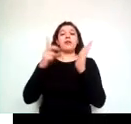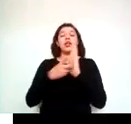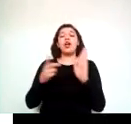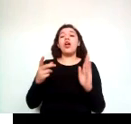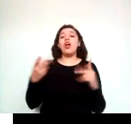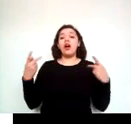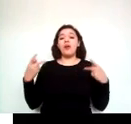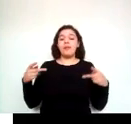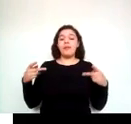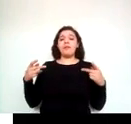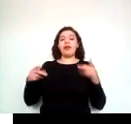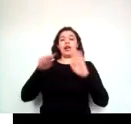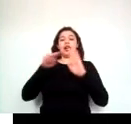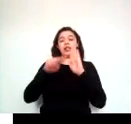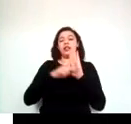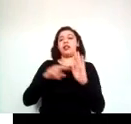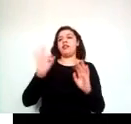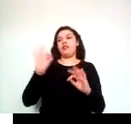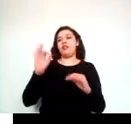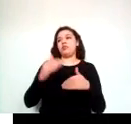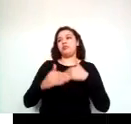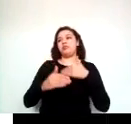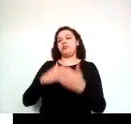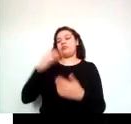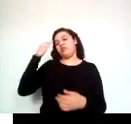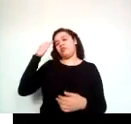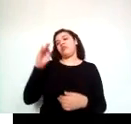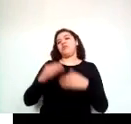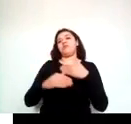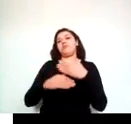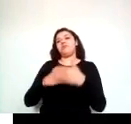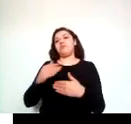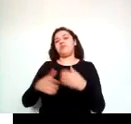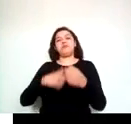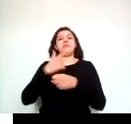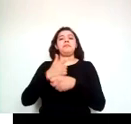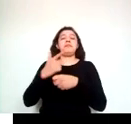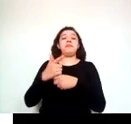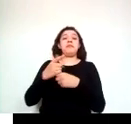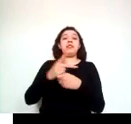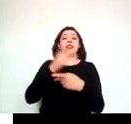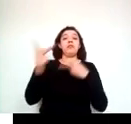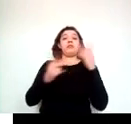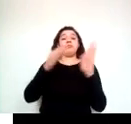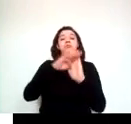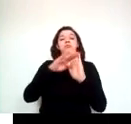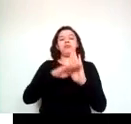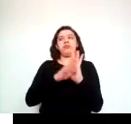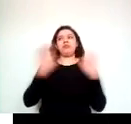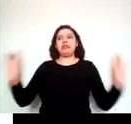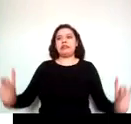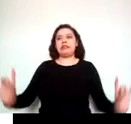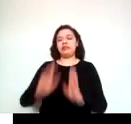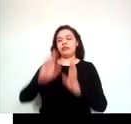normatividad, puede ser que después de un tiempo, y ya habiendo pasado esa identificación de esos cuestionarios que ahorita vamos a explicar, suceda un acontecimiento